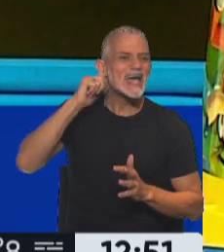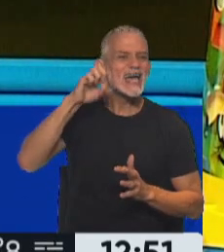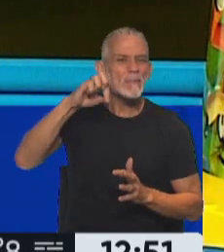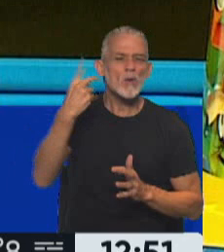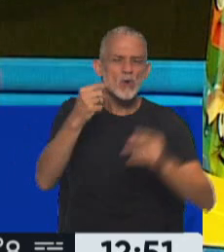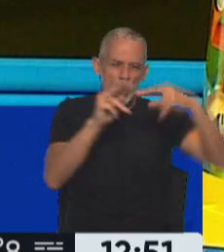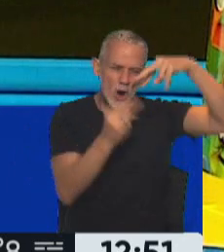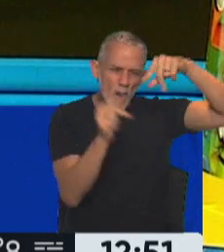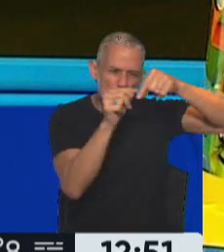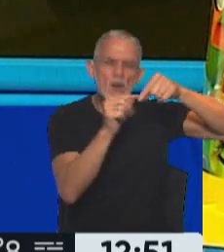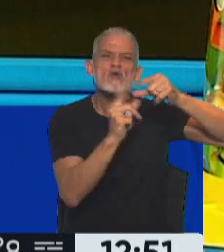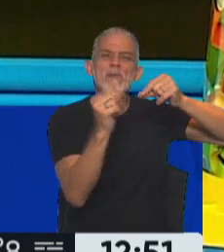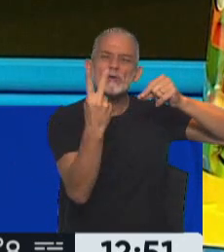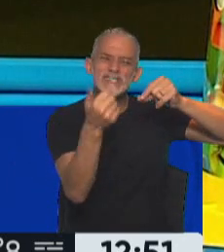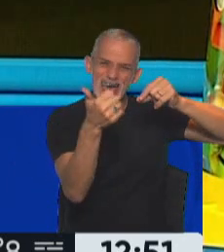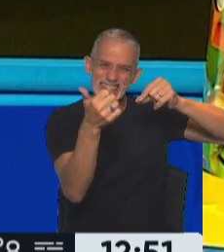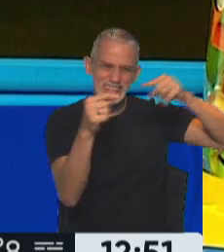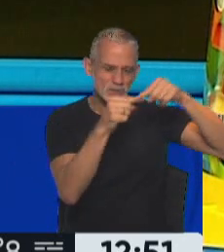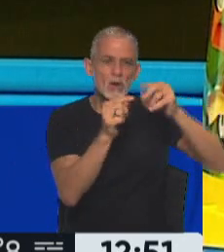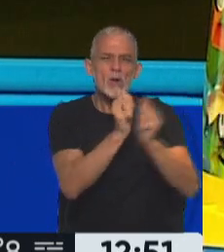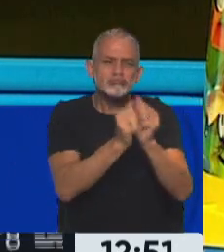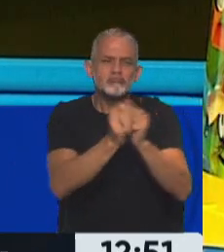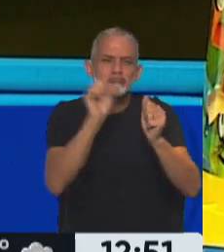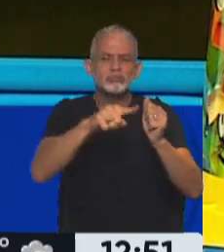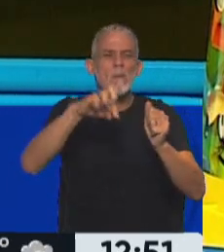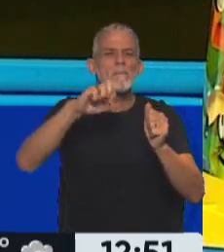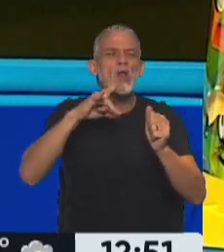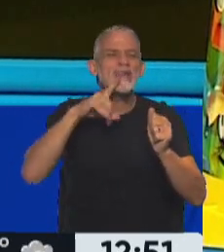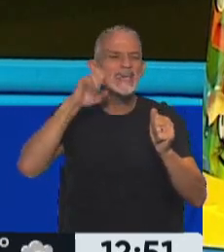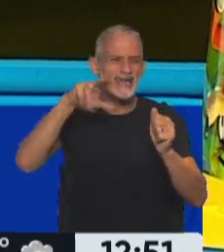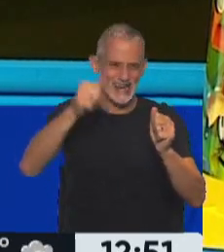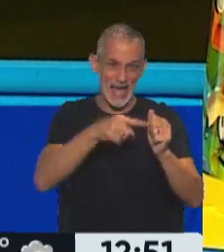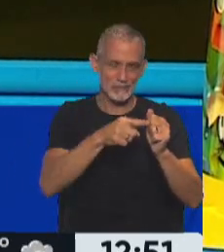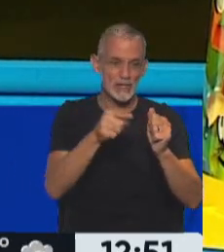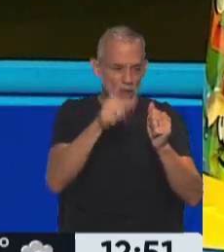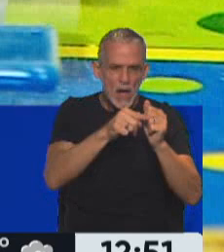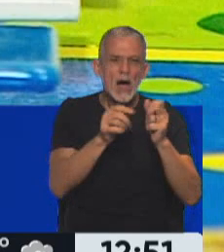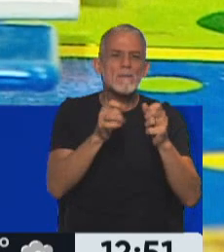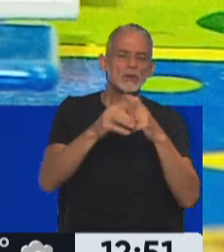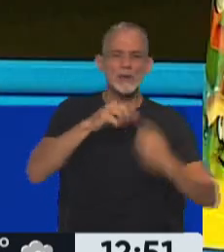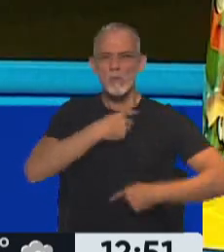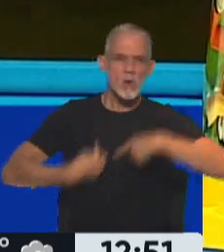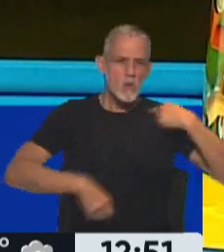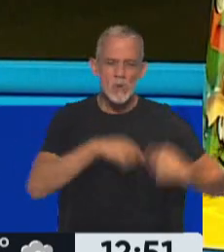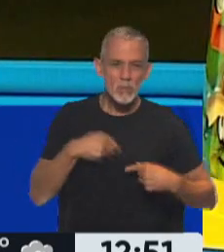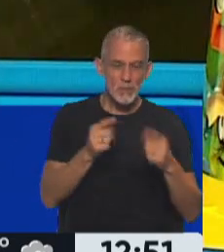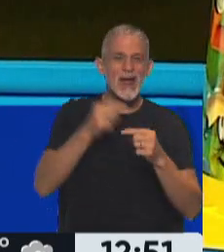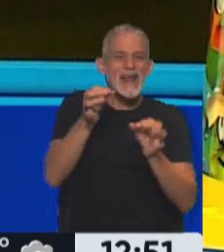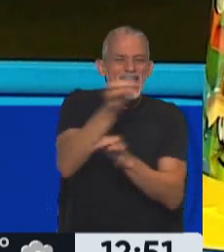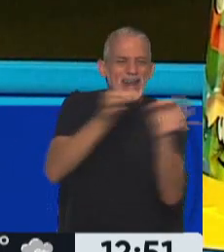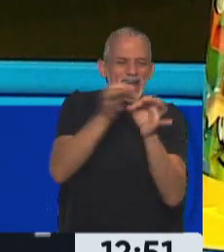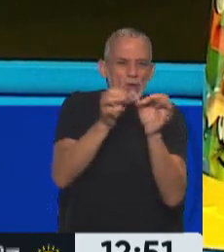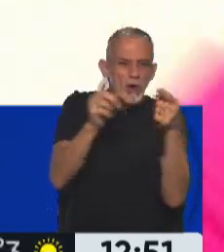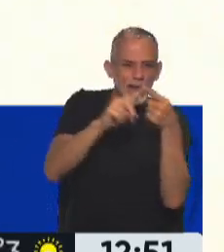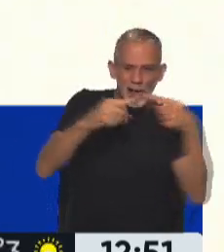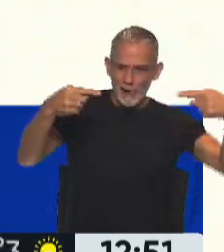cromosoma 6 y es responsable de producir la proteína SYNGAP. Esta proteína actúa como regulador de la sinapsis, donde las neuronas se